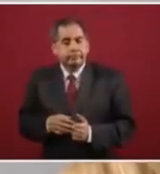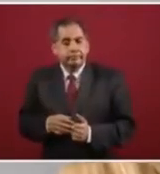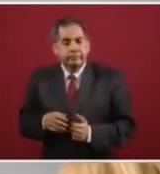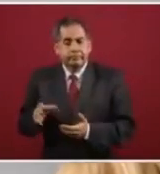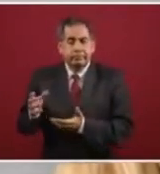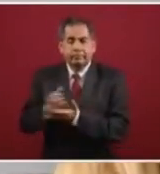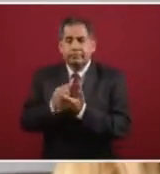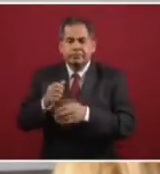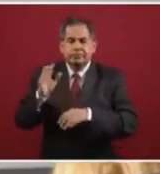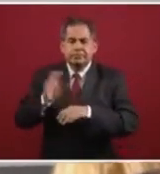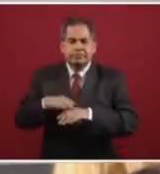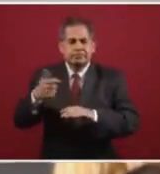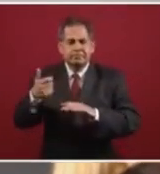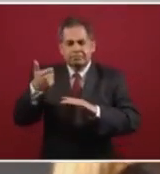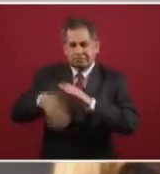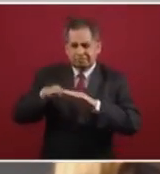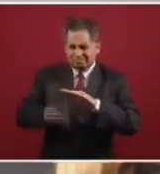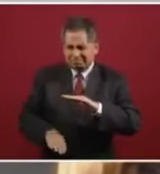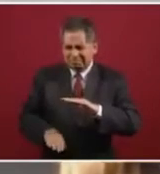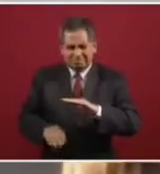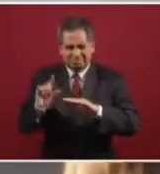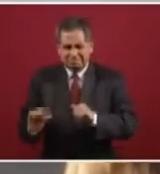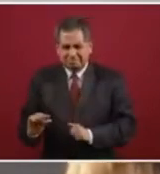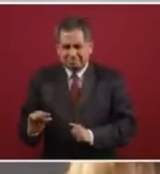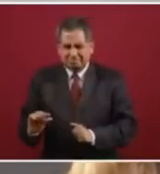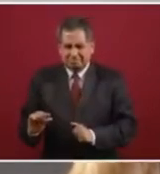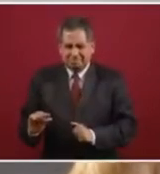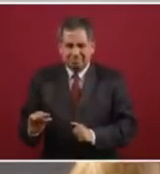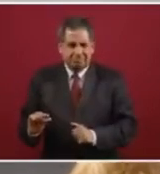pues, abajo de su precio.